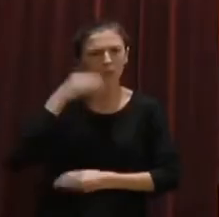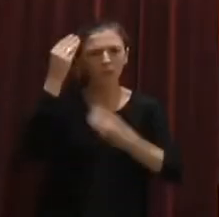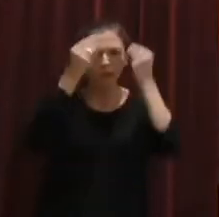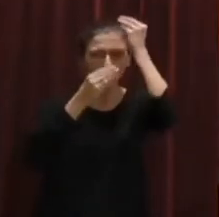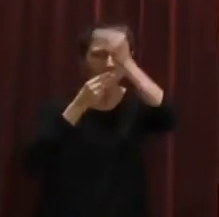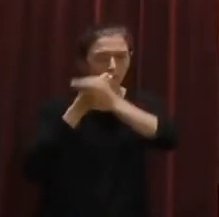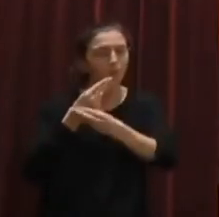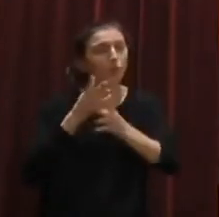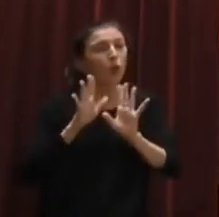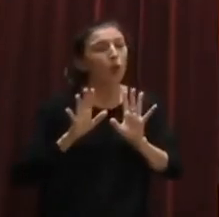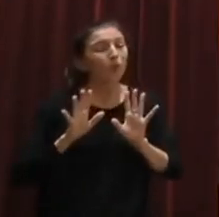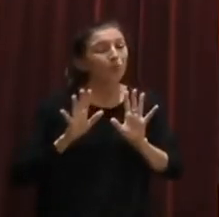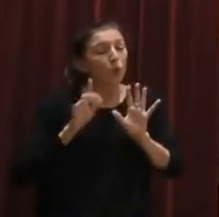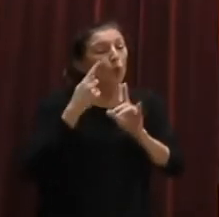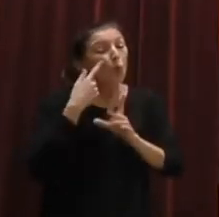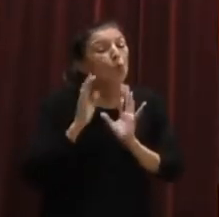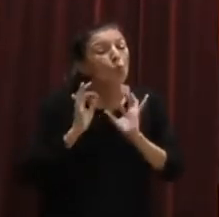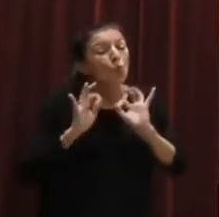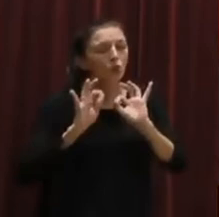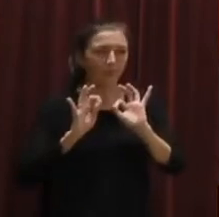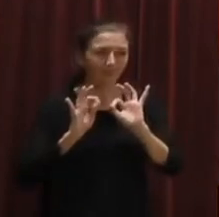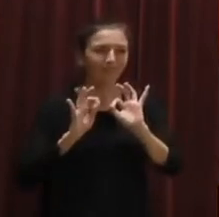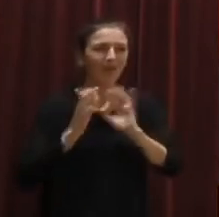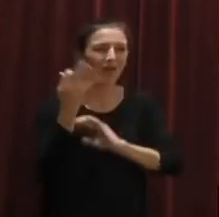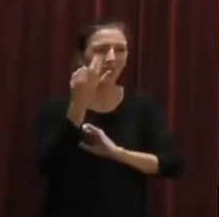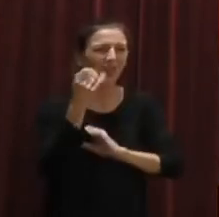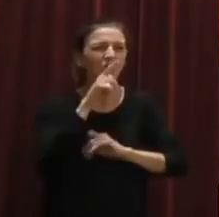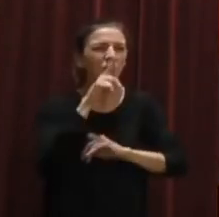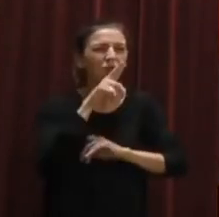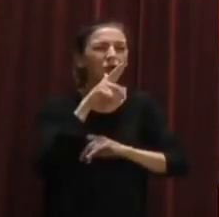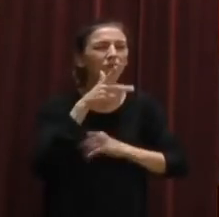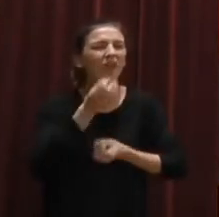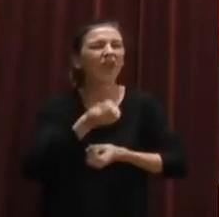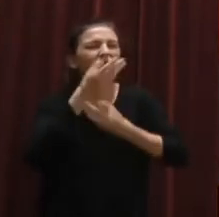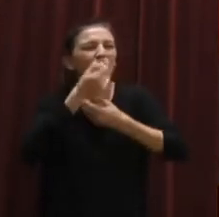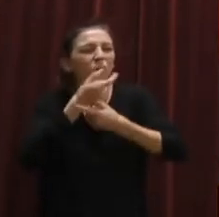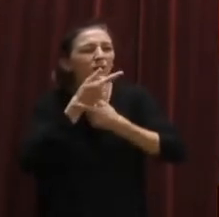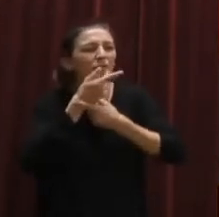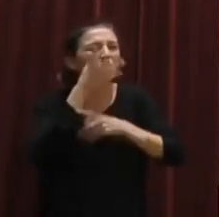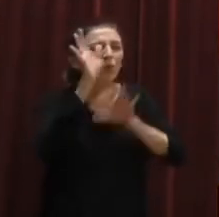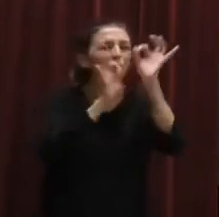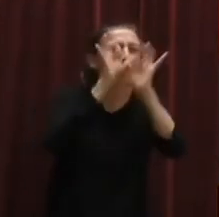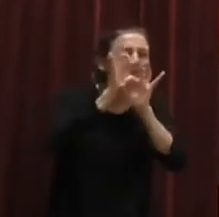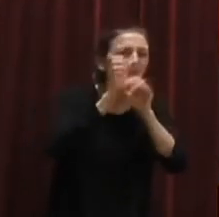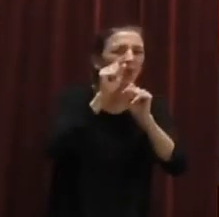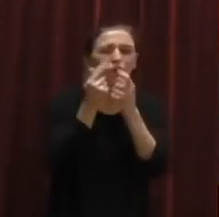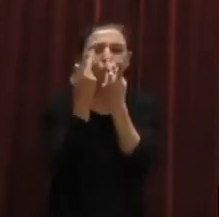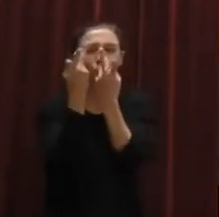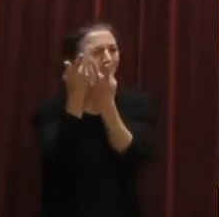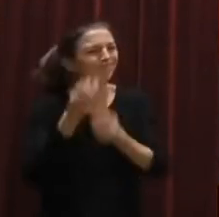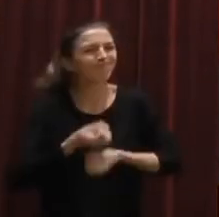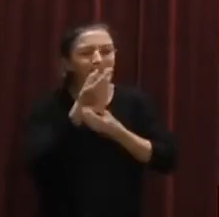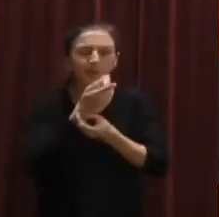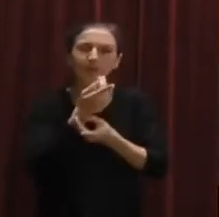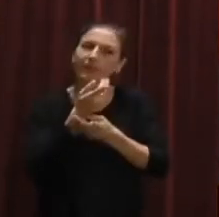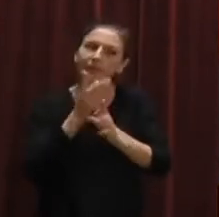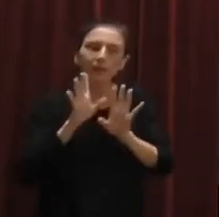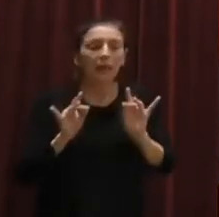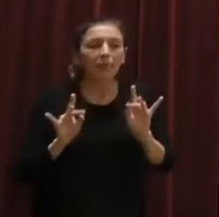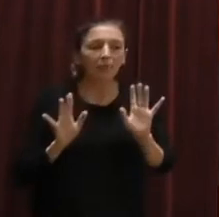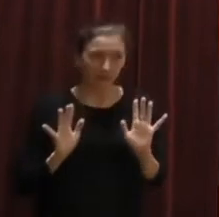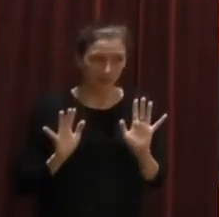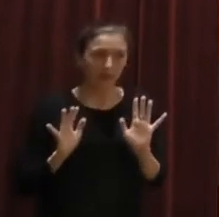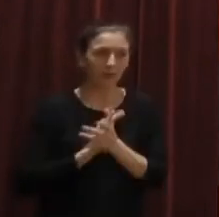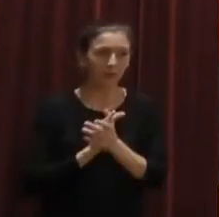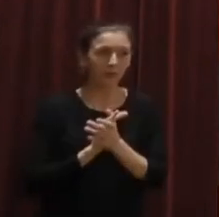prudent en el manejo de esas cifras. a la hora de donar per certes determinades d'elles, però evidentment en qualsevol cas crec que